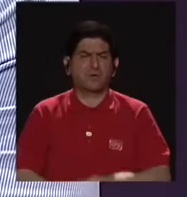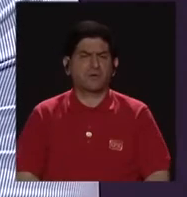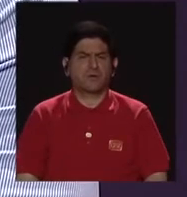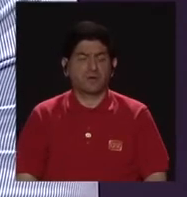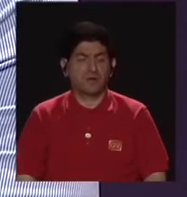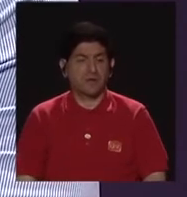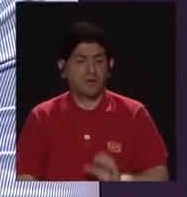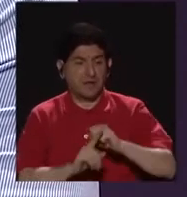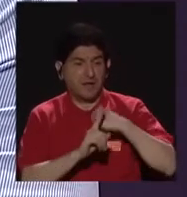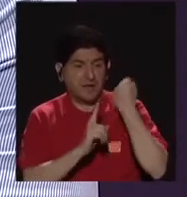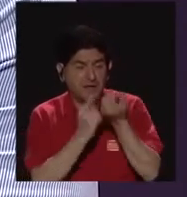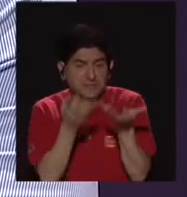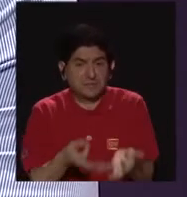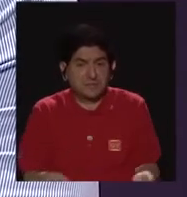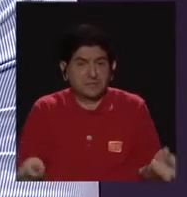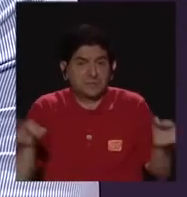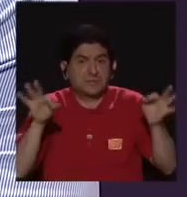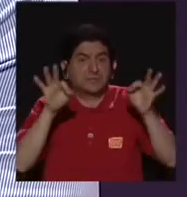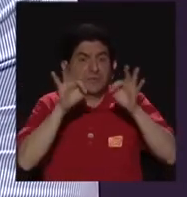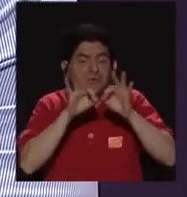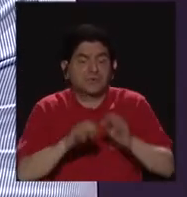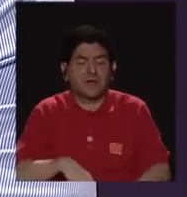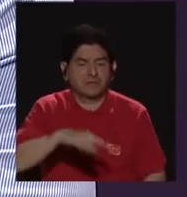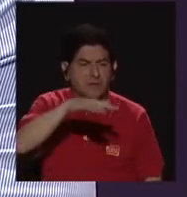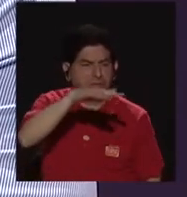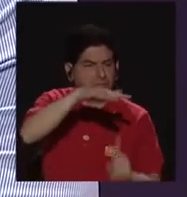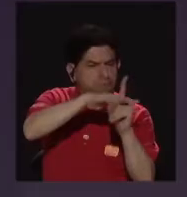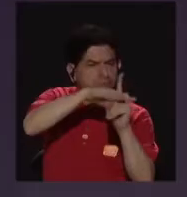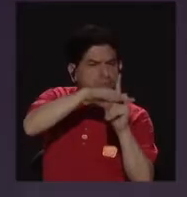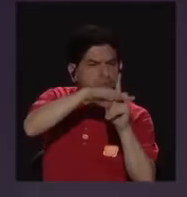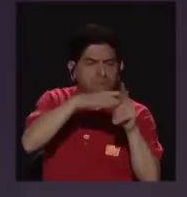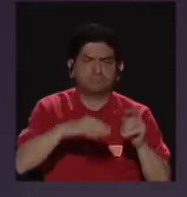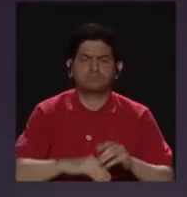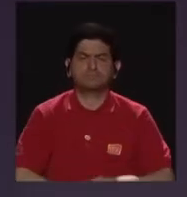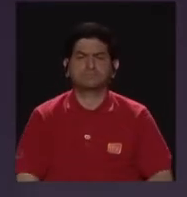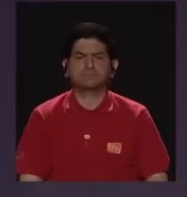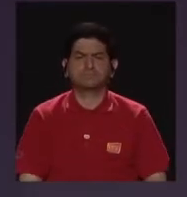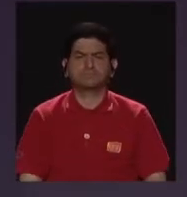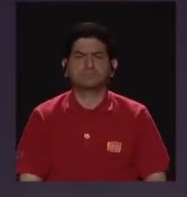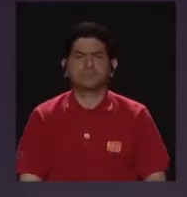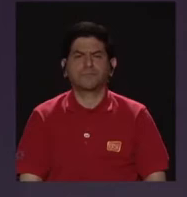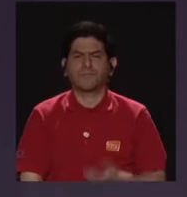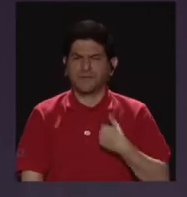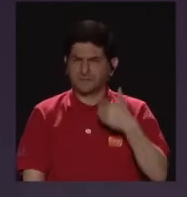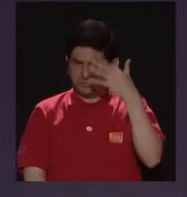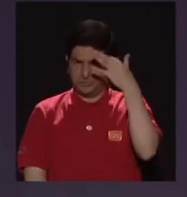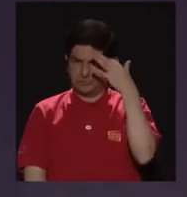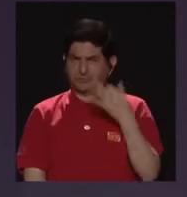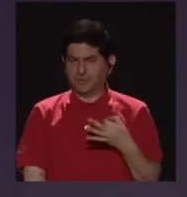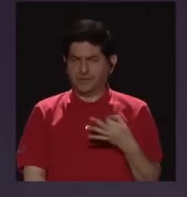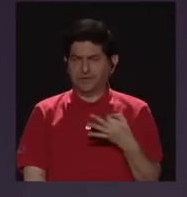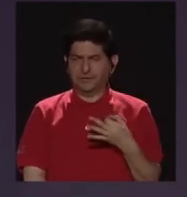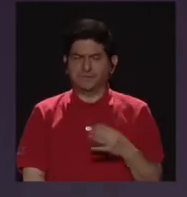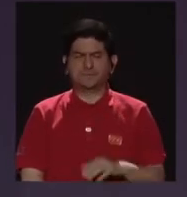a la importancia de la visibilidad y aquí creo que